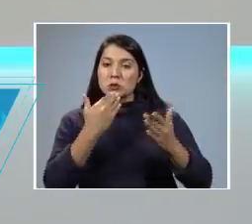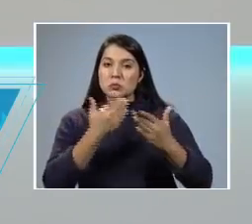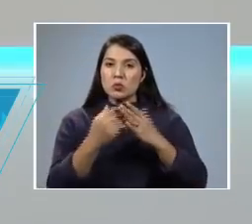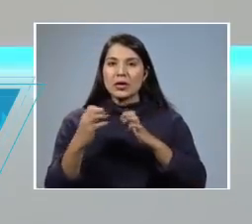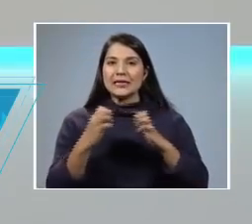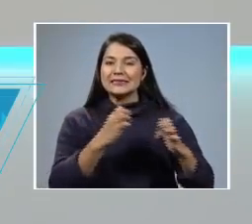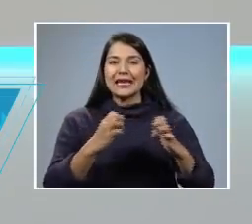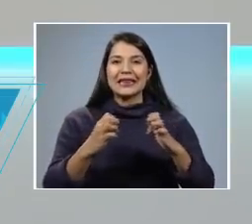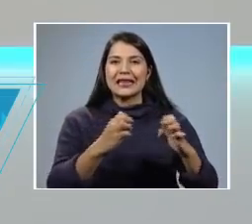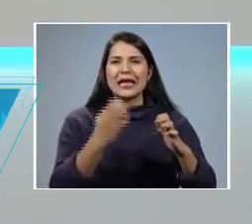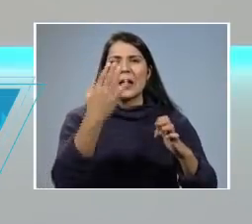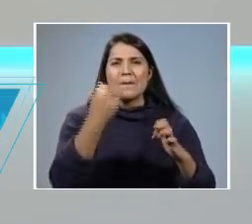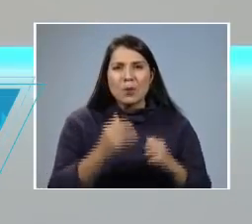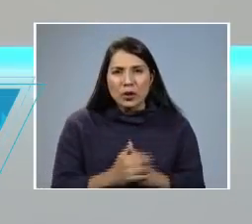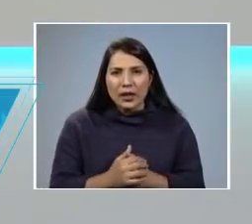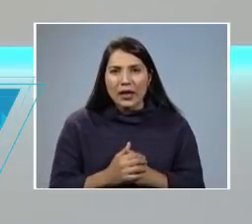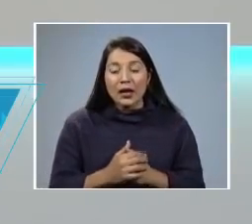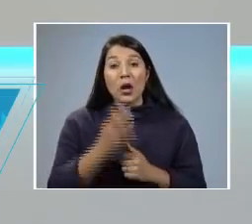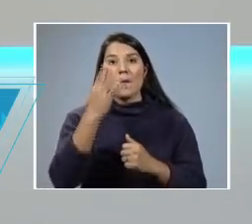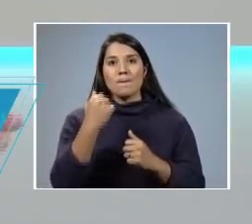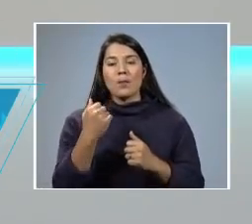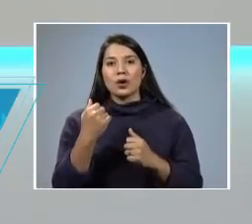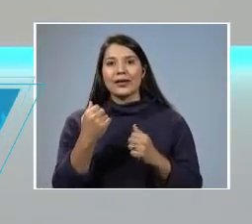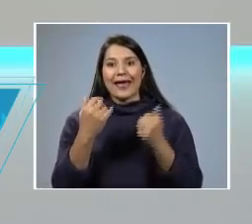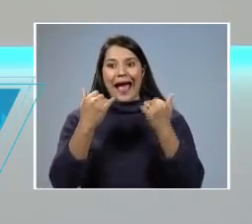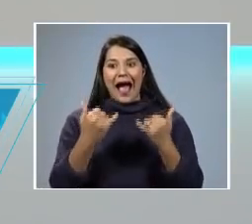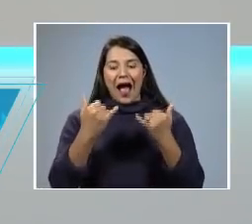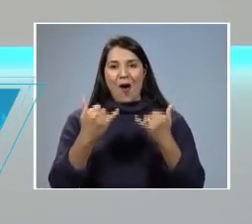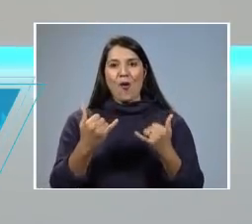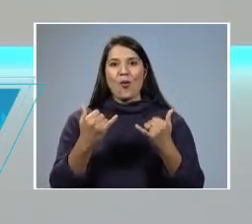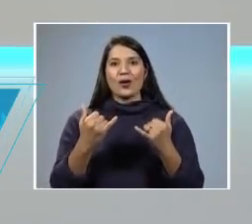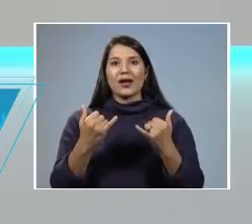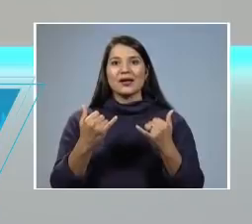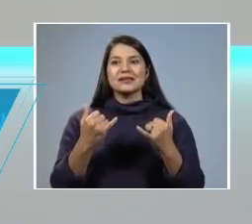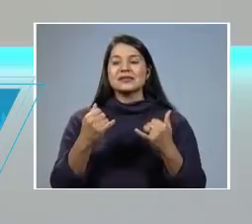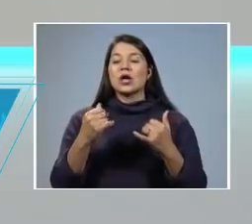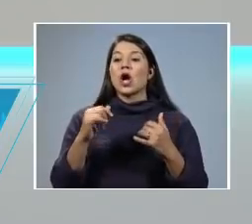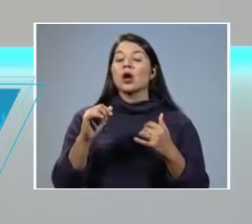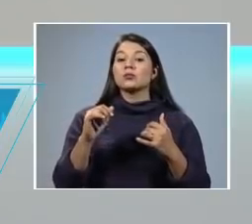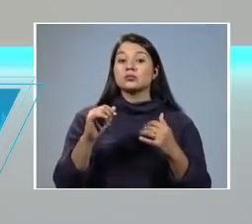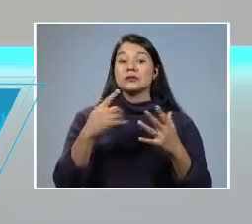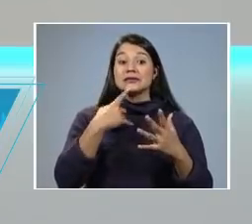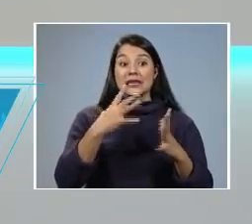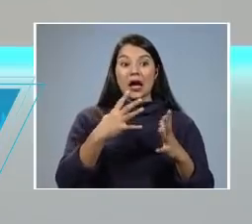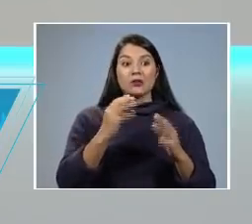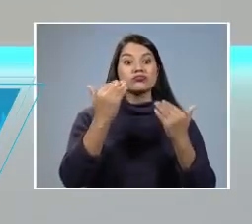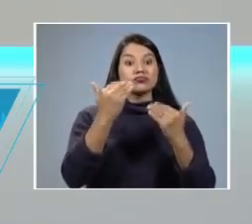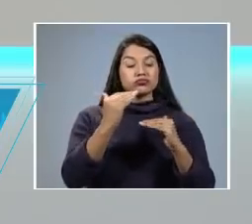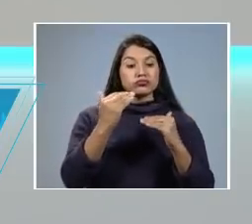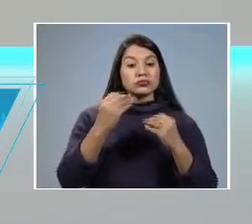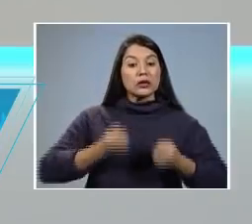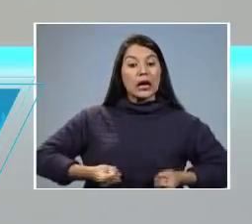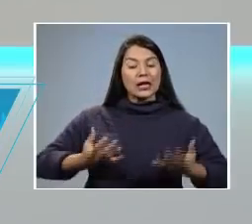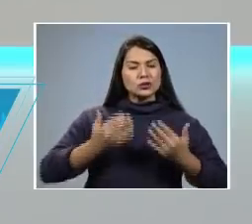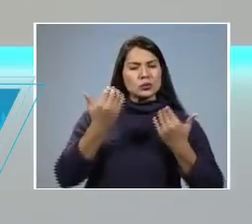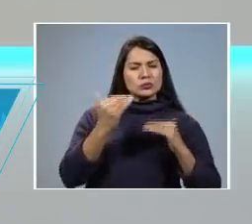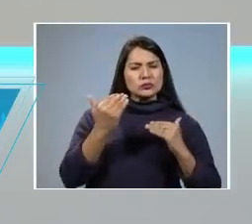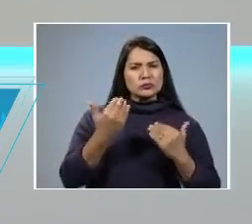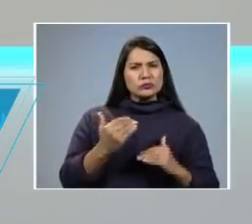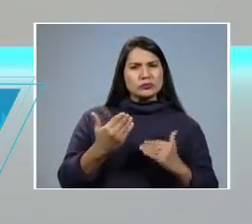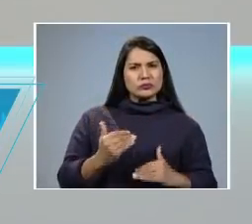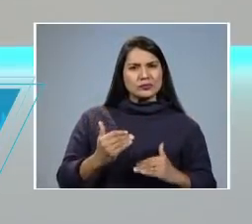el argumento de los opositores. Lo desarma en el sentido de que ahora sí el gobierno está dispuesto a contraer el gasto.